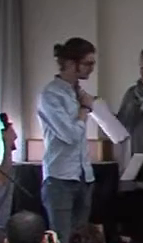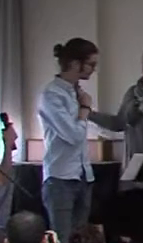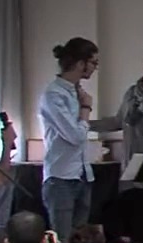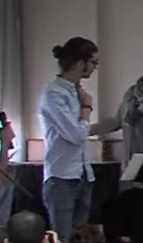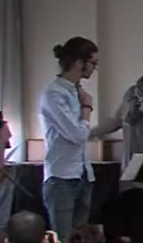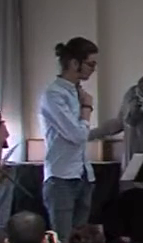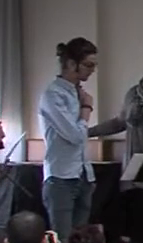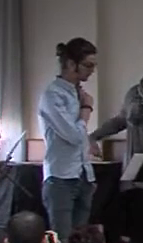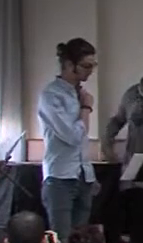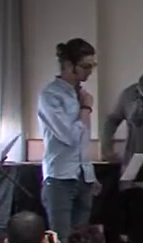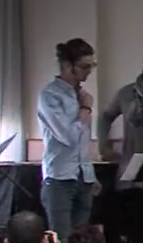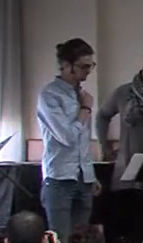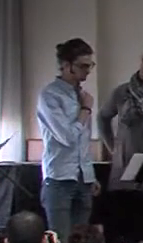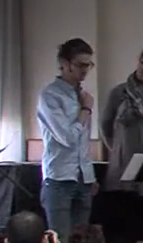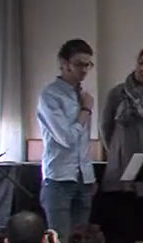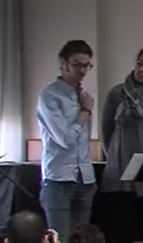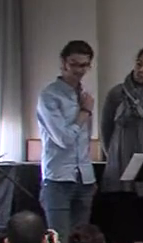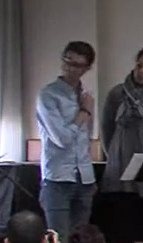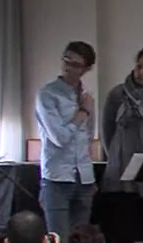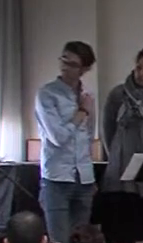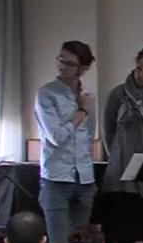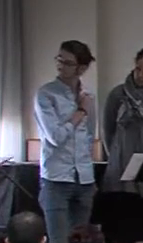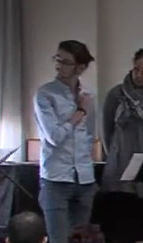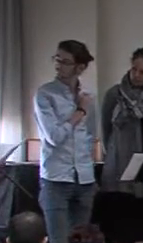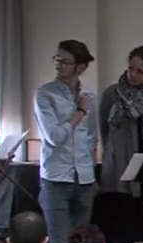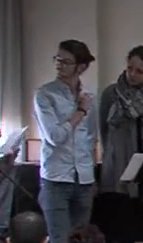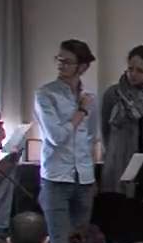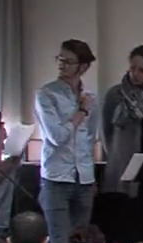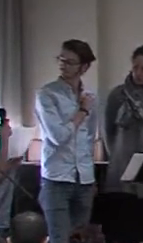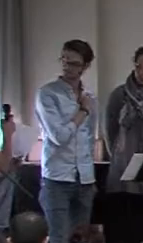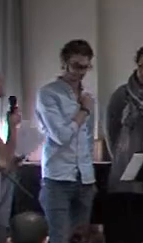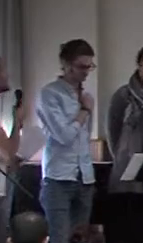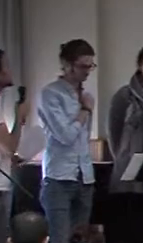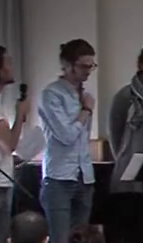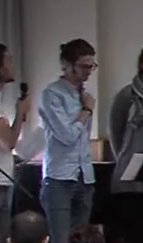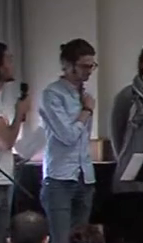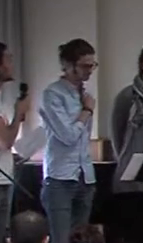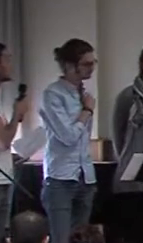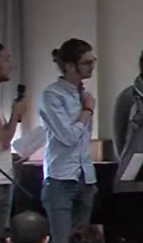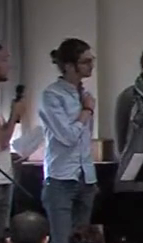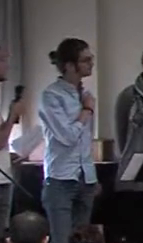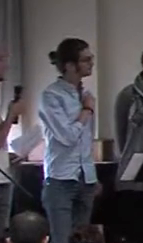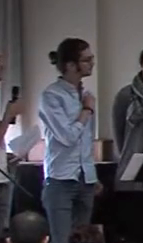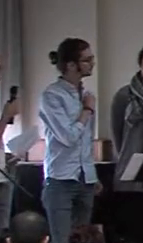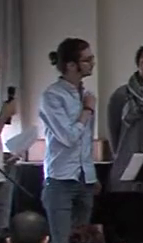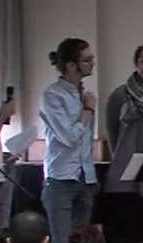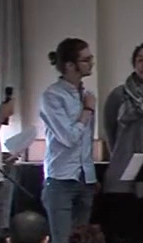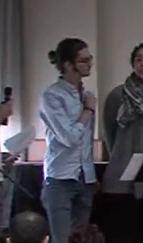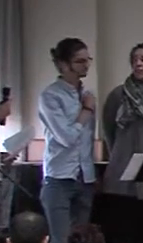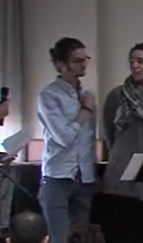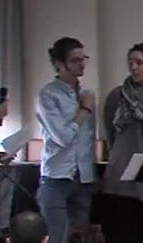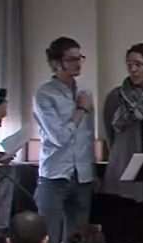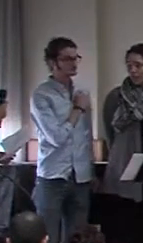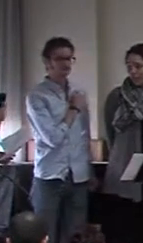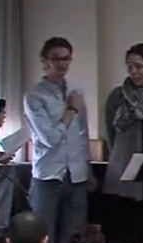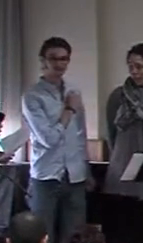suerte podrá el cetro asegurar que me acerque sin que a lo largo su vista me mate antes? De